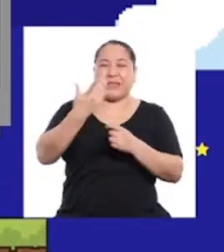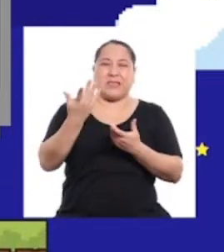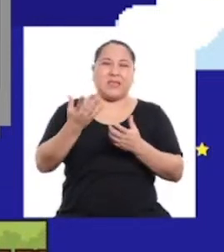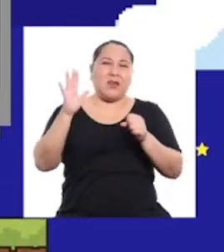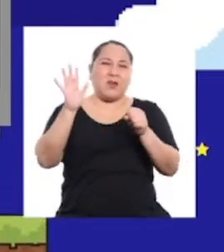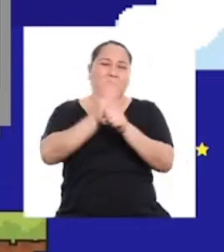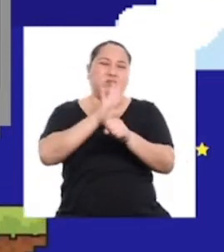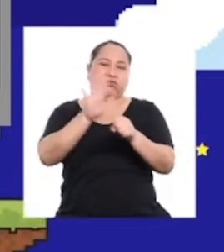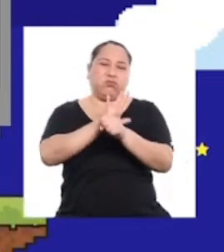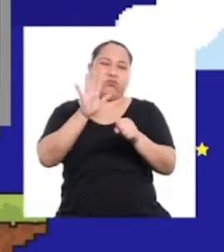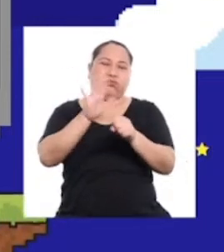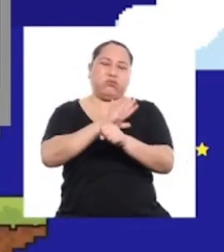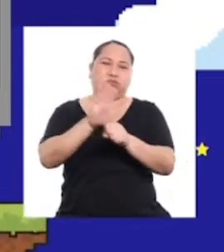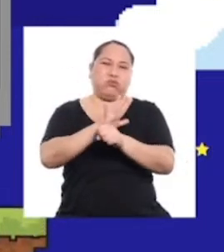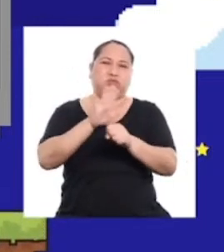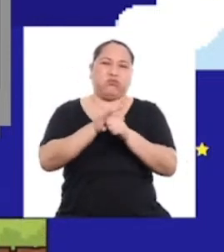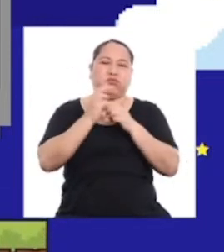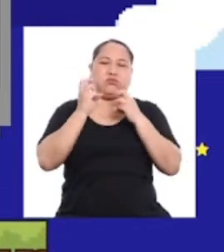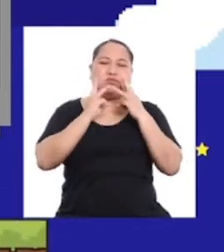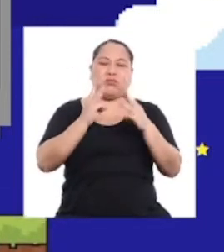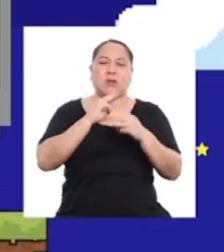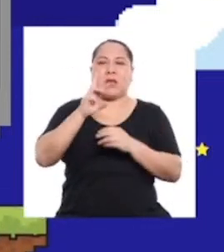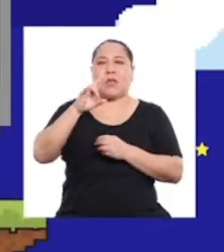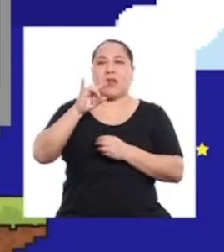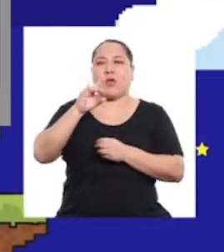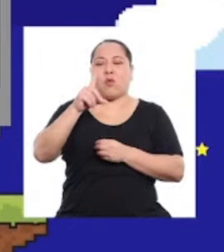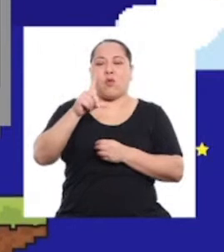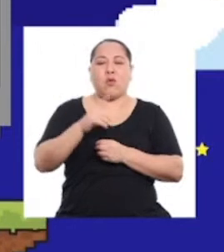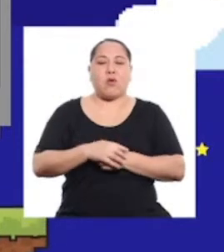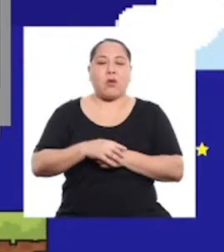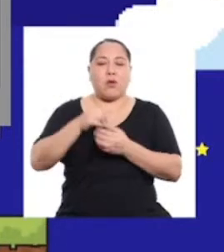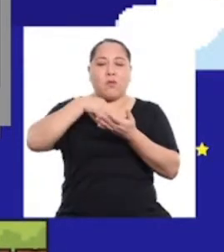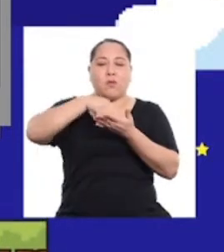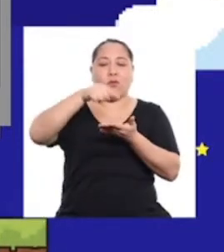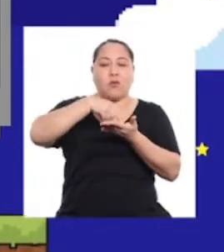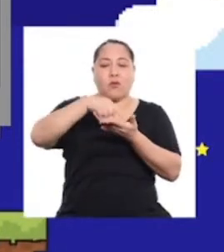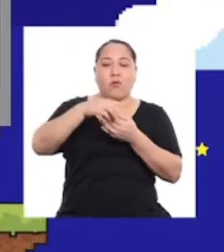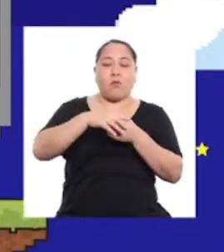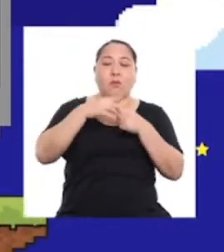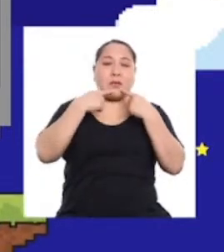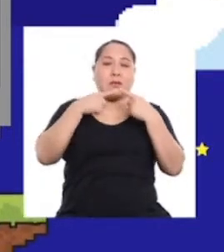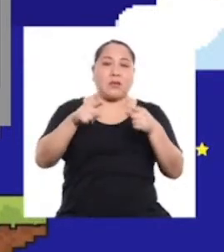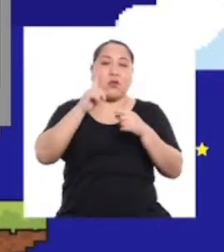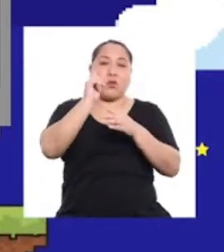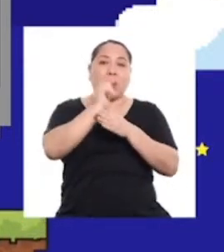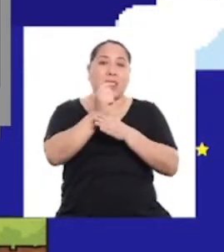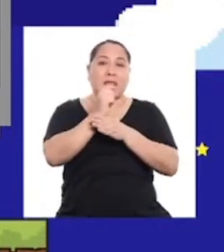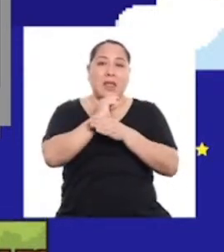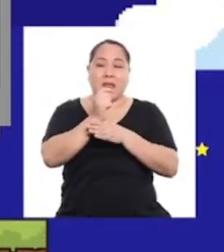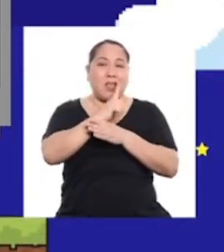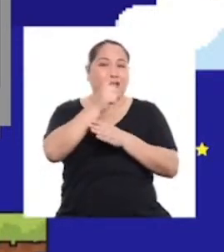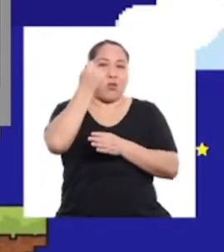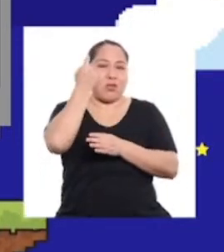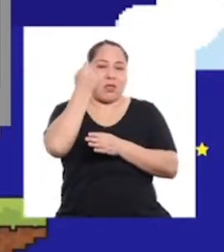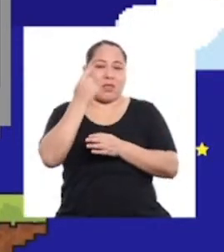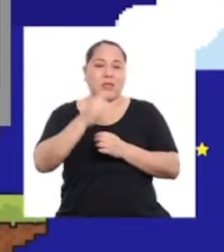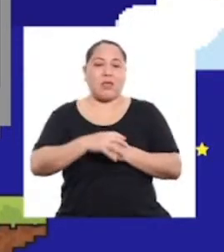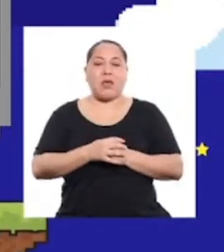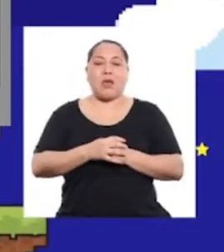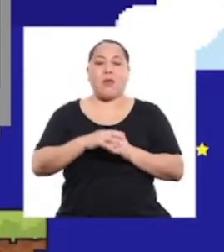una saturación del chat. Raúl envió un mensaje a su profesora preguntándole sobre una tarea que no